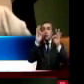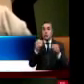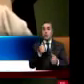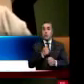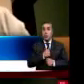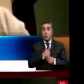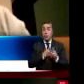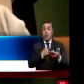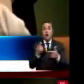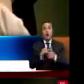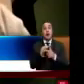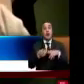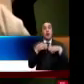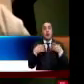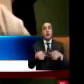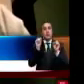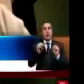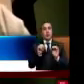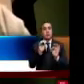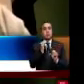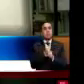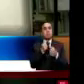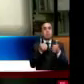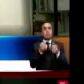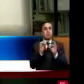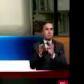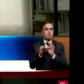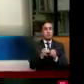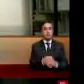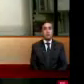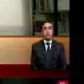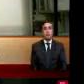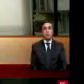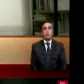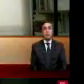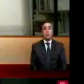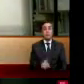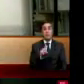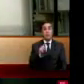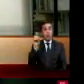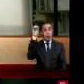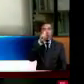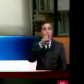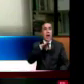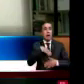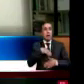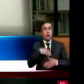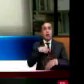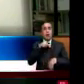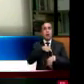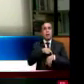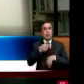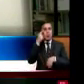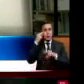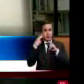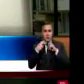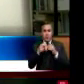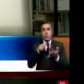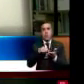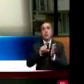eso equivale a que se tengan que hacer ajustes. Asuma estas observaciones, tómese el tiempo para analizarlas